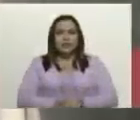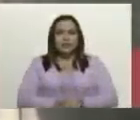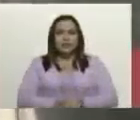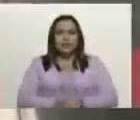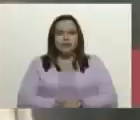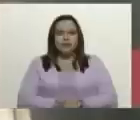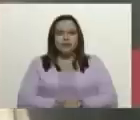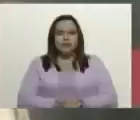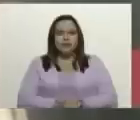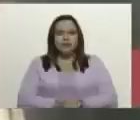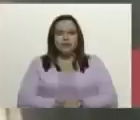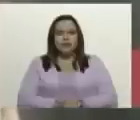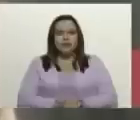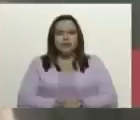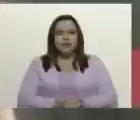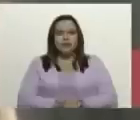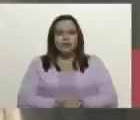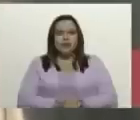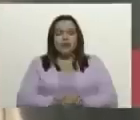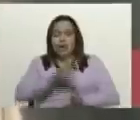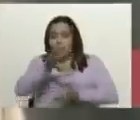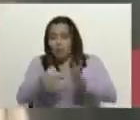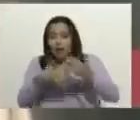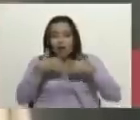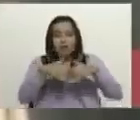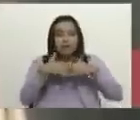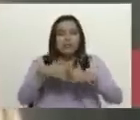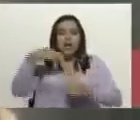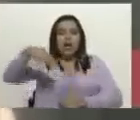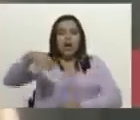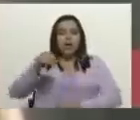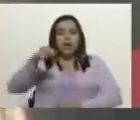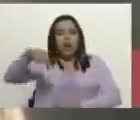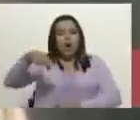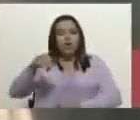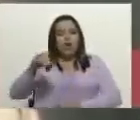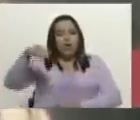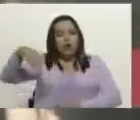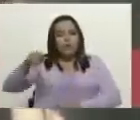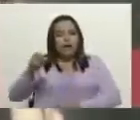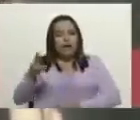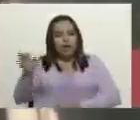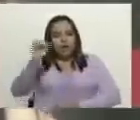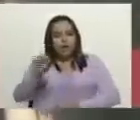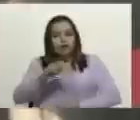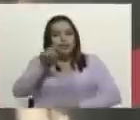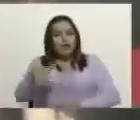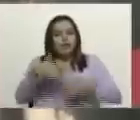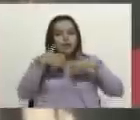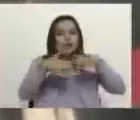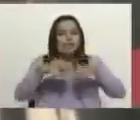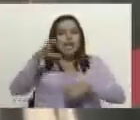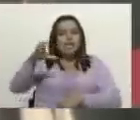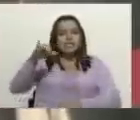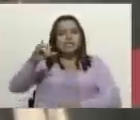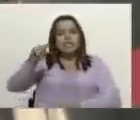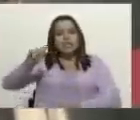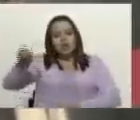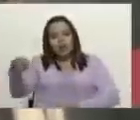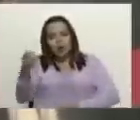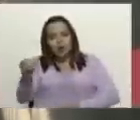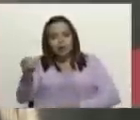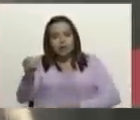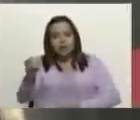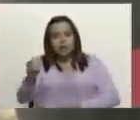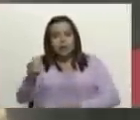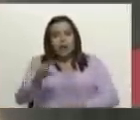transición, pero robaron monómeros, robaron sidra, robaron allá en Portugal